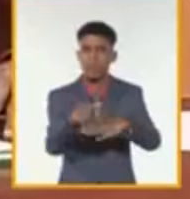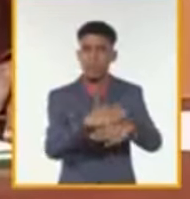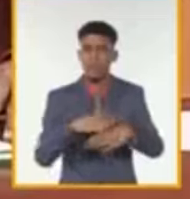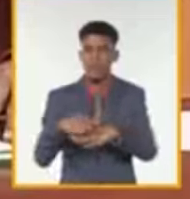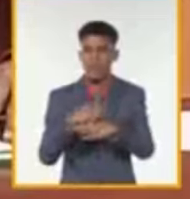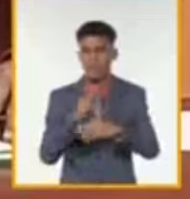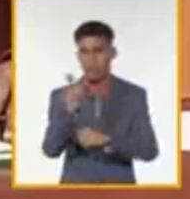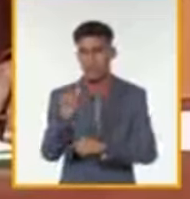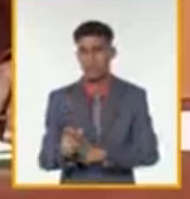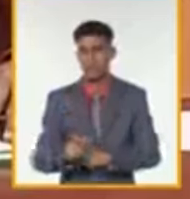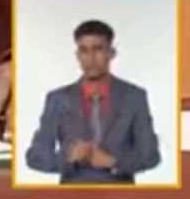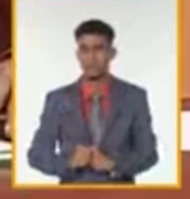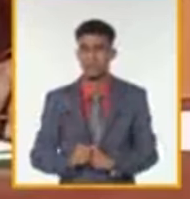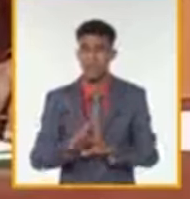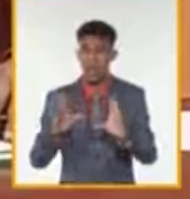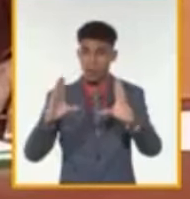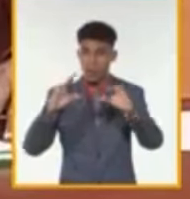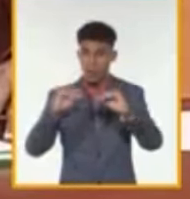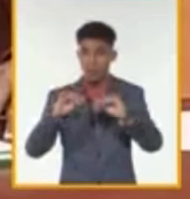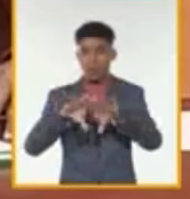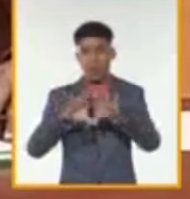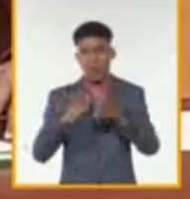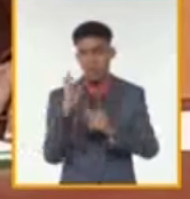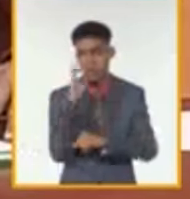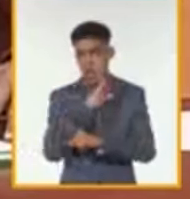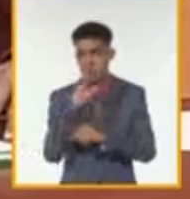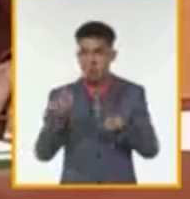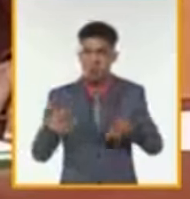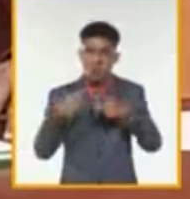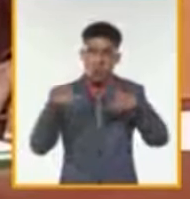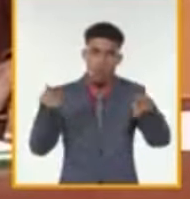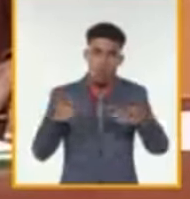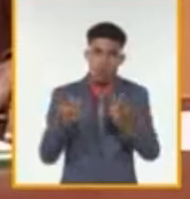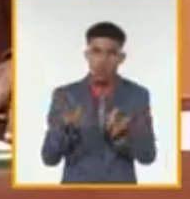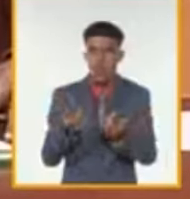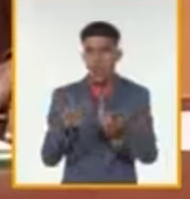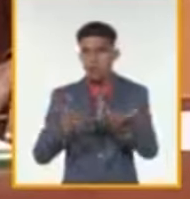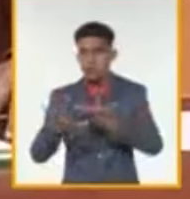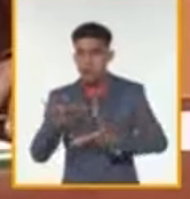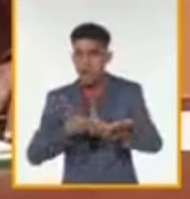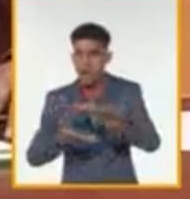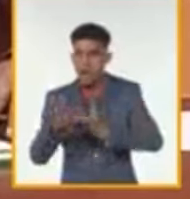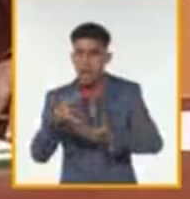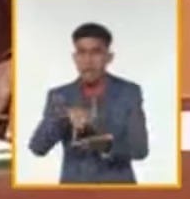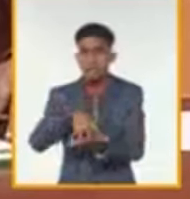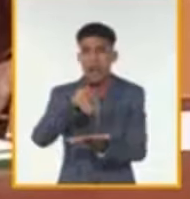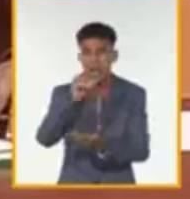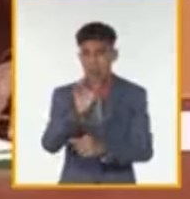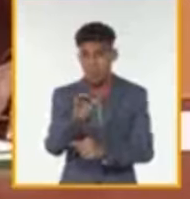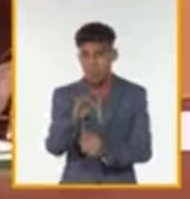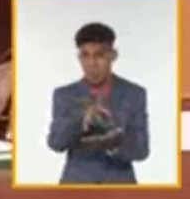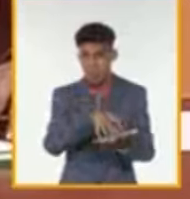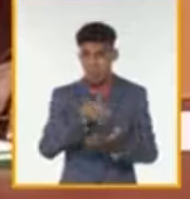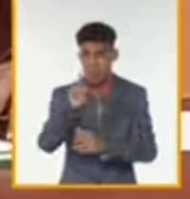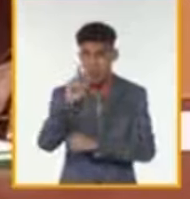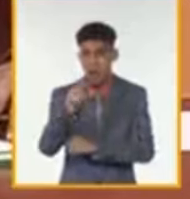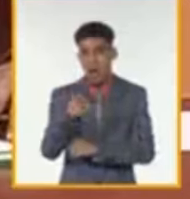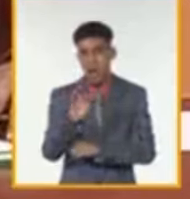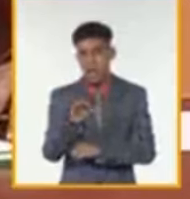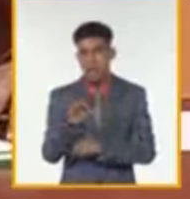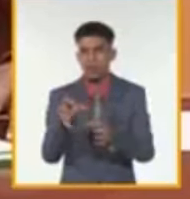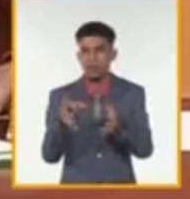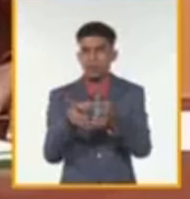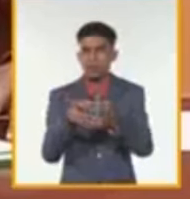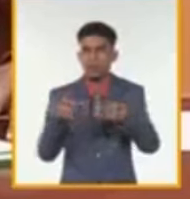actividad cultural recreativa en un en los conciertos compartidos en el en la plaza sandino con la orquesta de